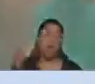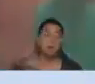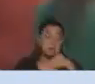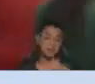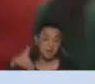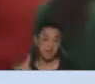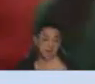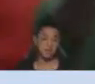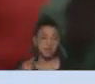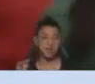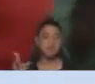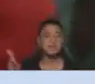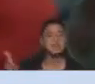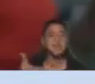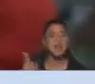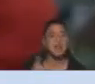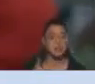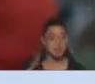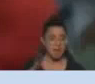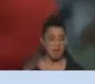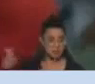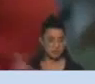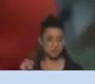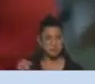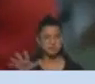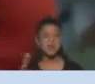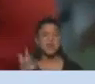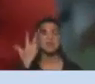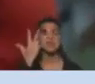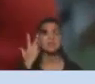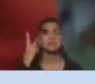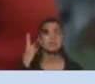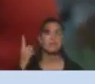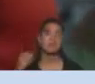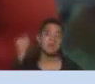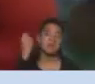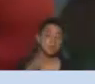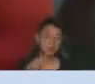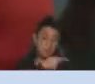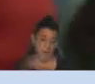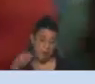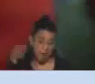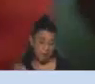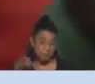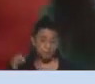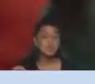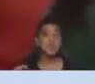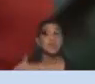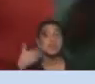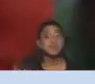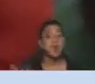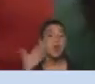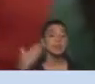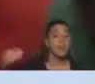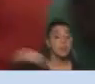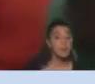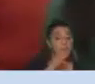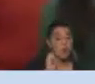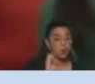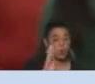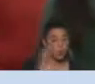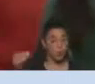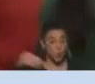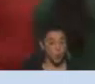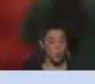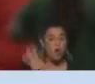que queda un poco más cerca de mi casa, ahí voy más o menos 3 veces por semana y después a la tarde vengo acá al club o